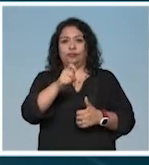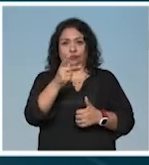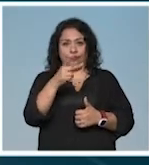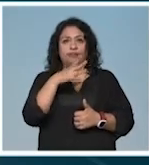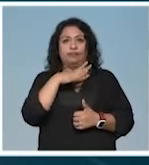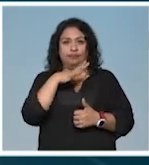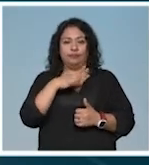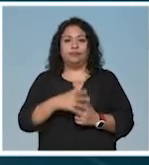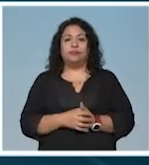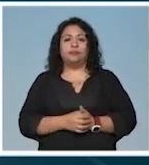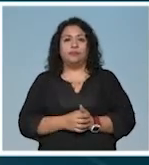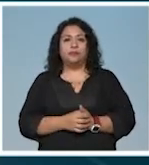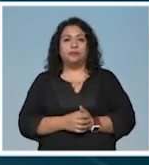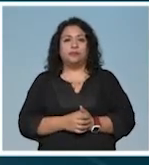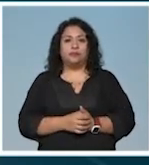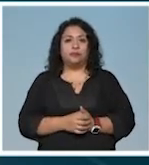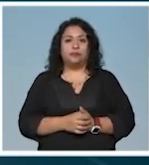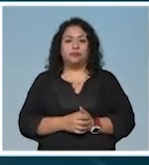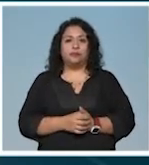22.